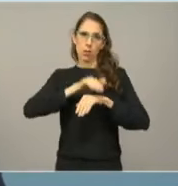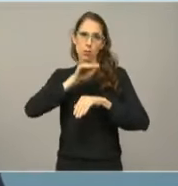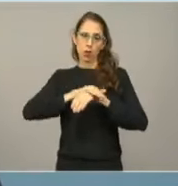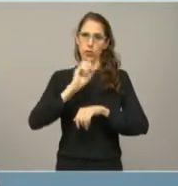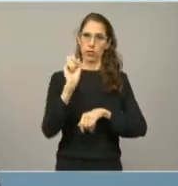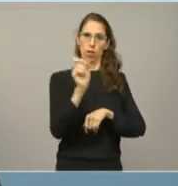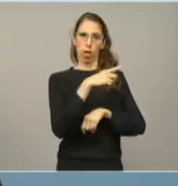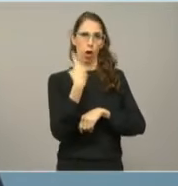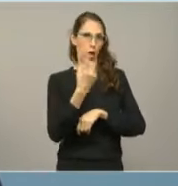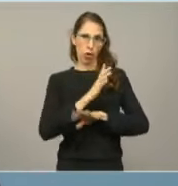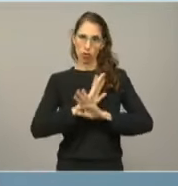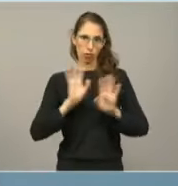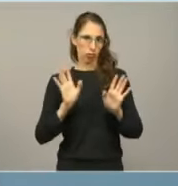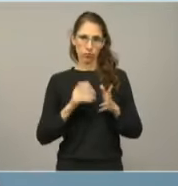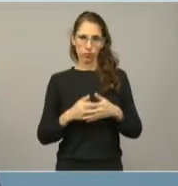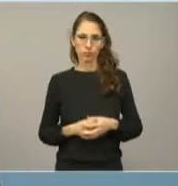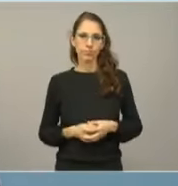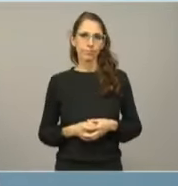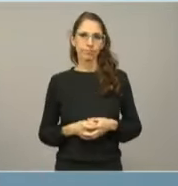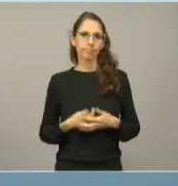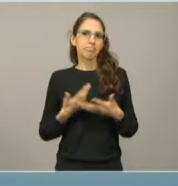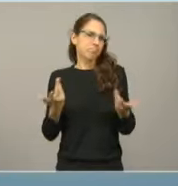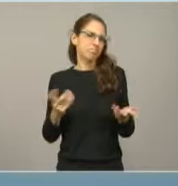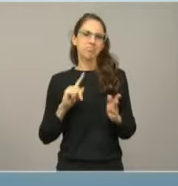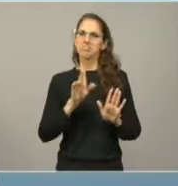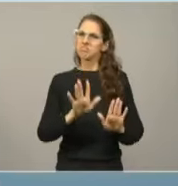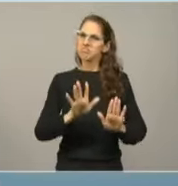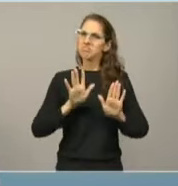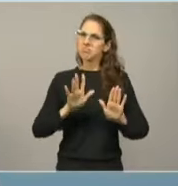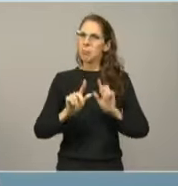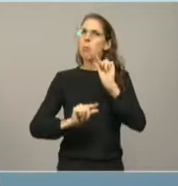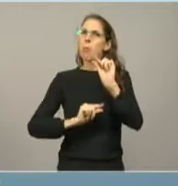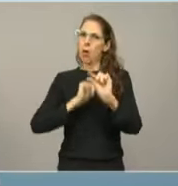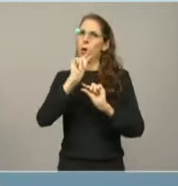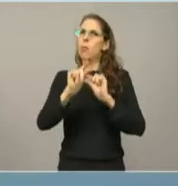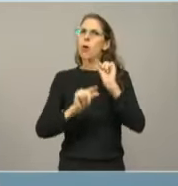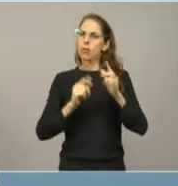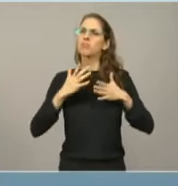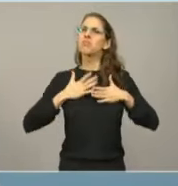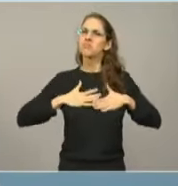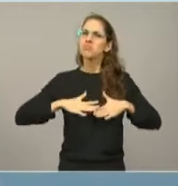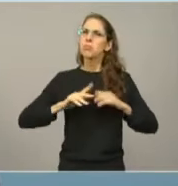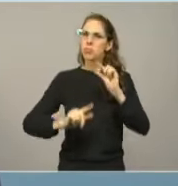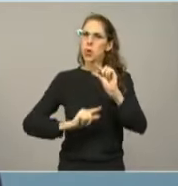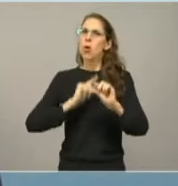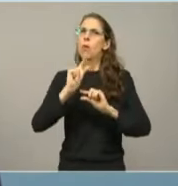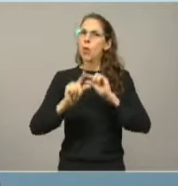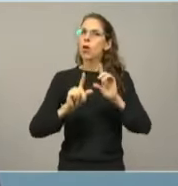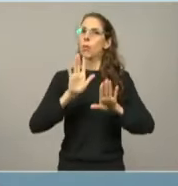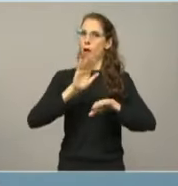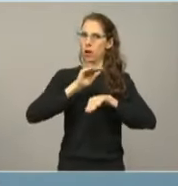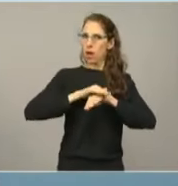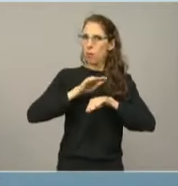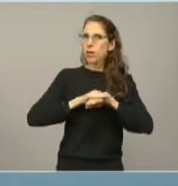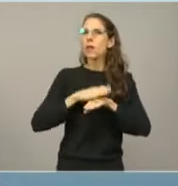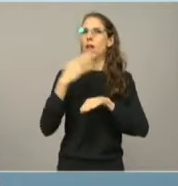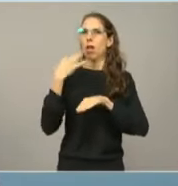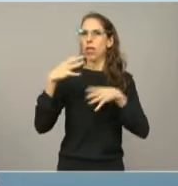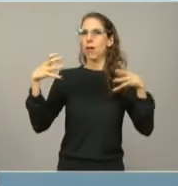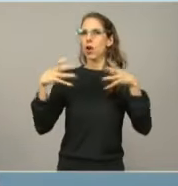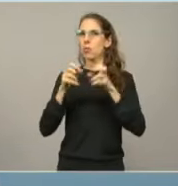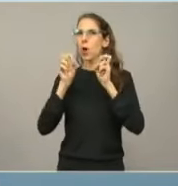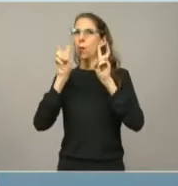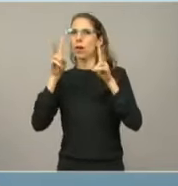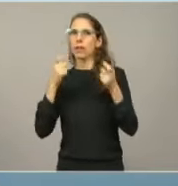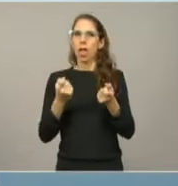todos los sectores Por eso nada con con tranquilidad con mesura con con responsabilidad hay que ofrecerle al pueblo argentino